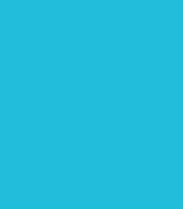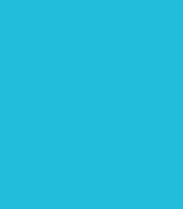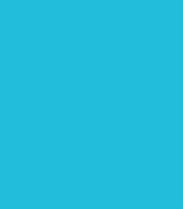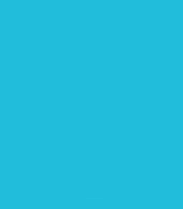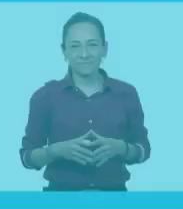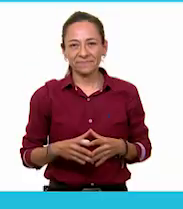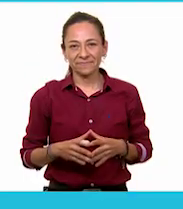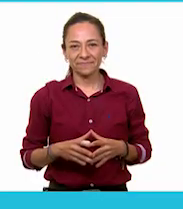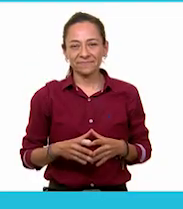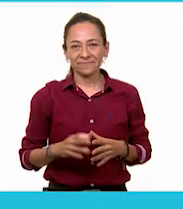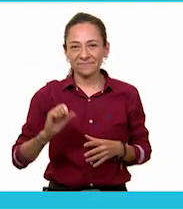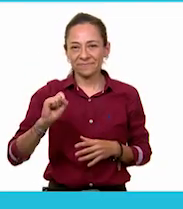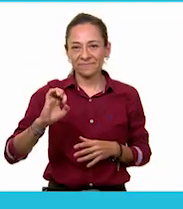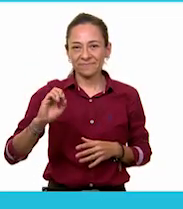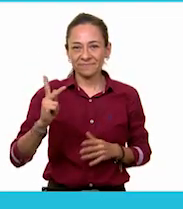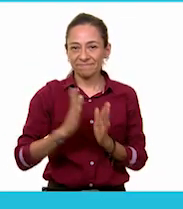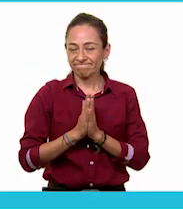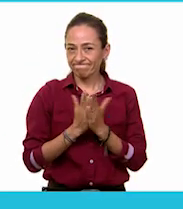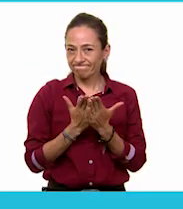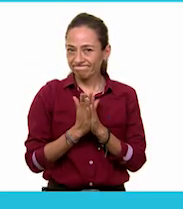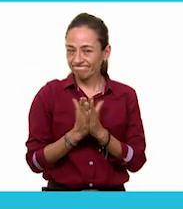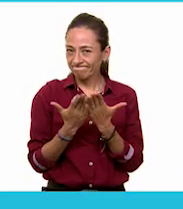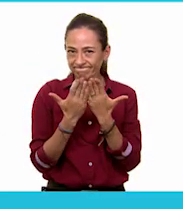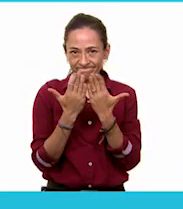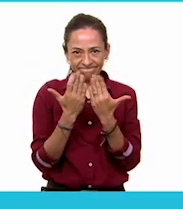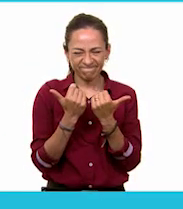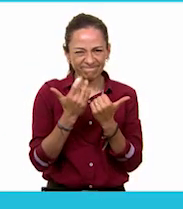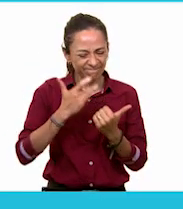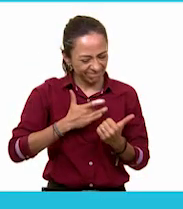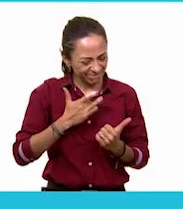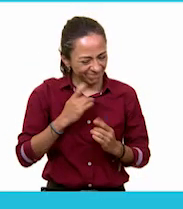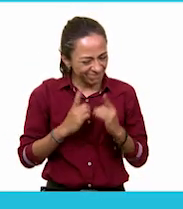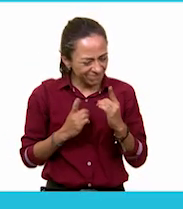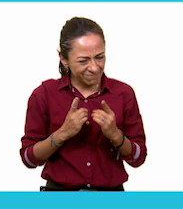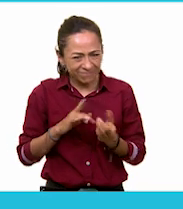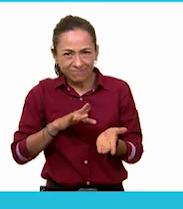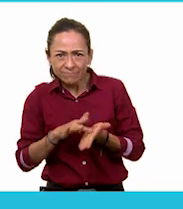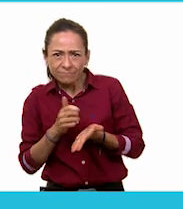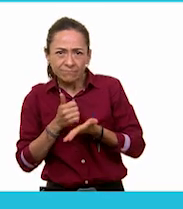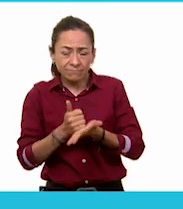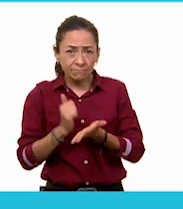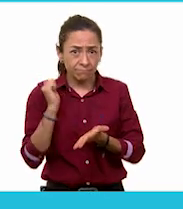Si no tienes el libro de texto o necesitas ayuda para resolver tus dudas, contáctanos.